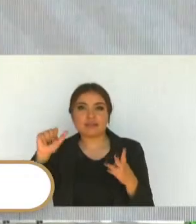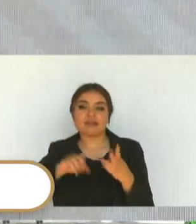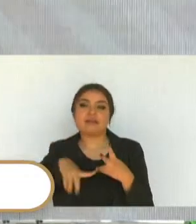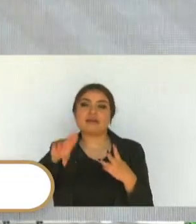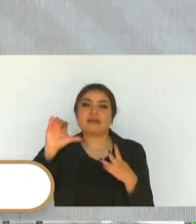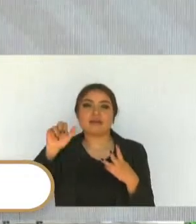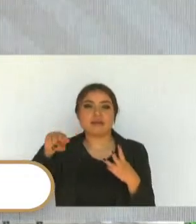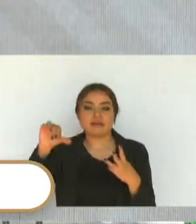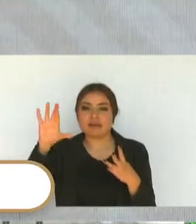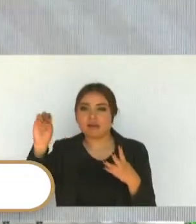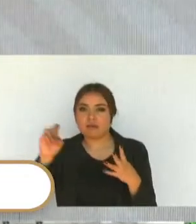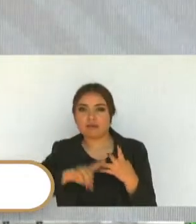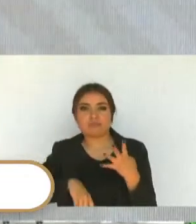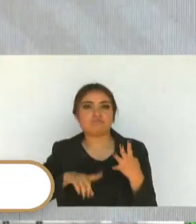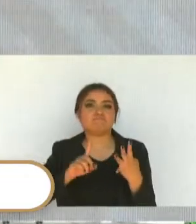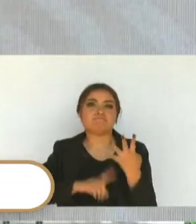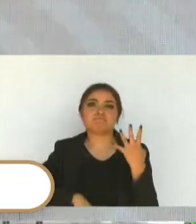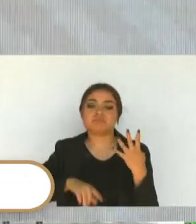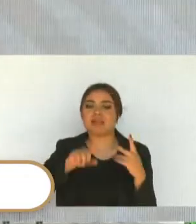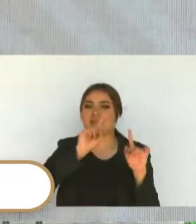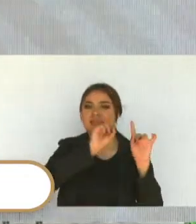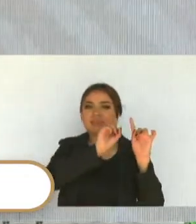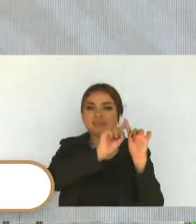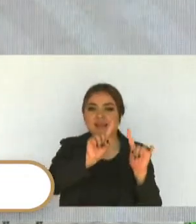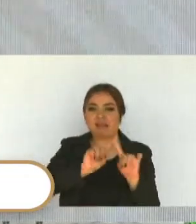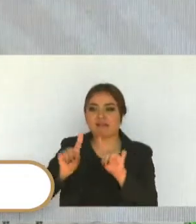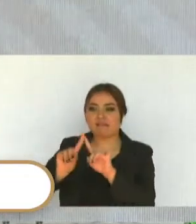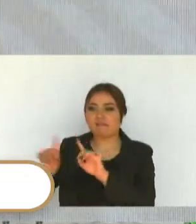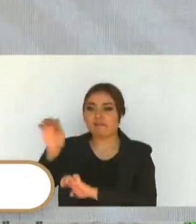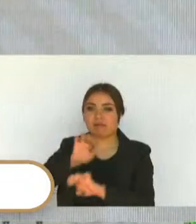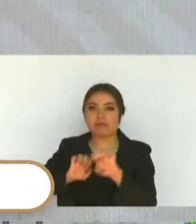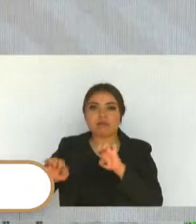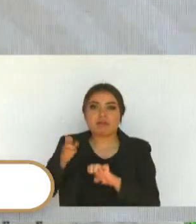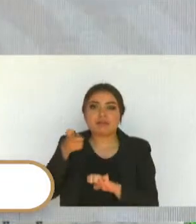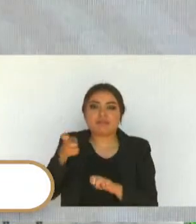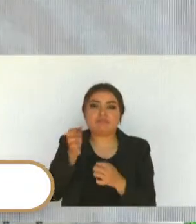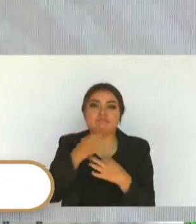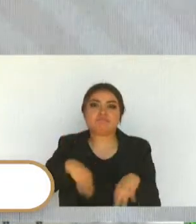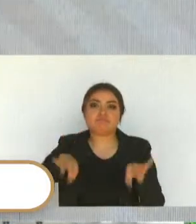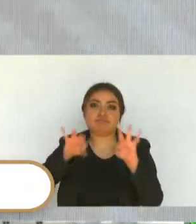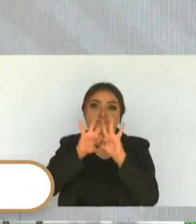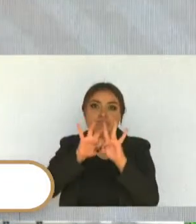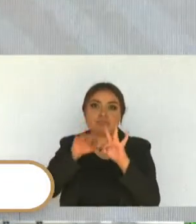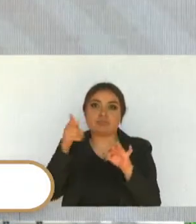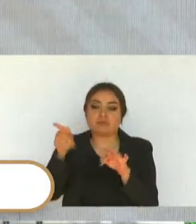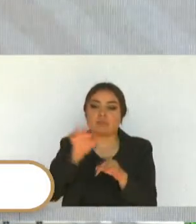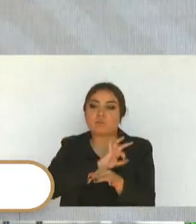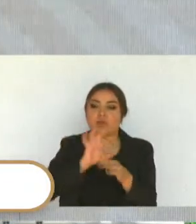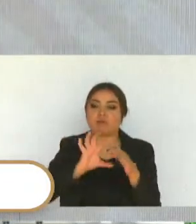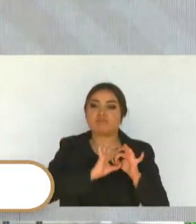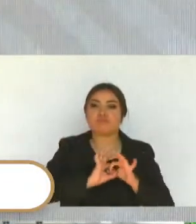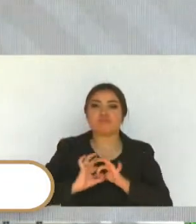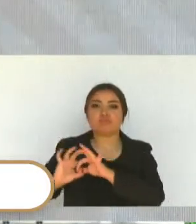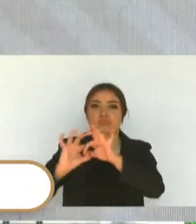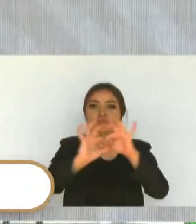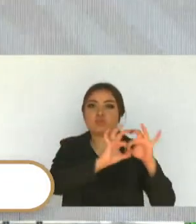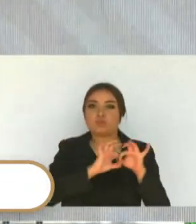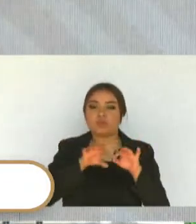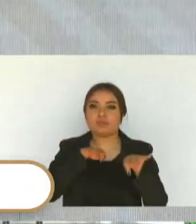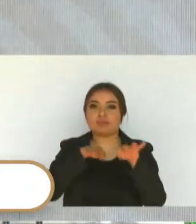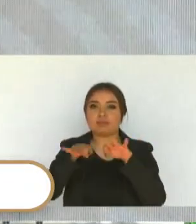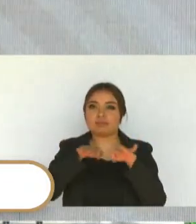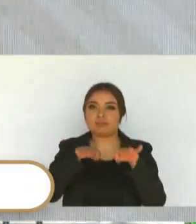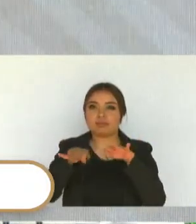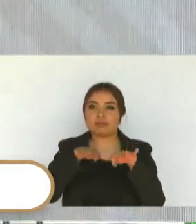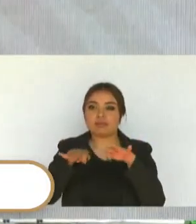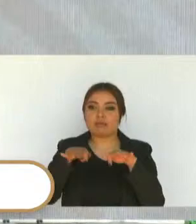Canaco y de las cámaras locales, quienes fueron factor fundamental también de unidad y de trabajo en